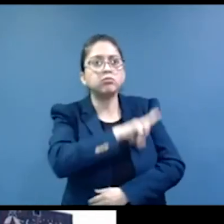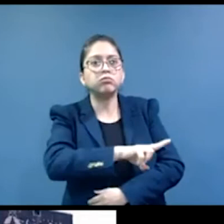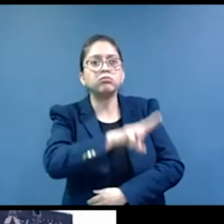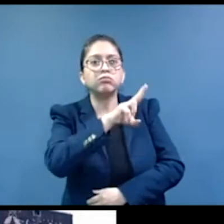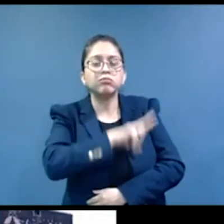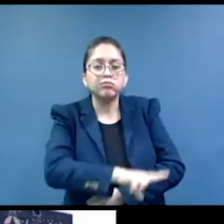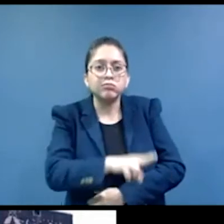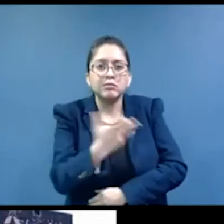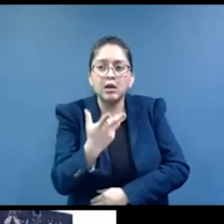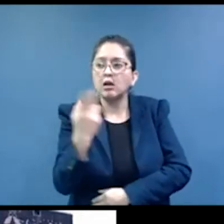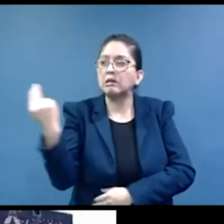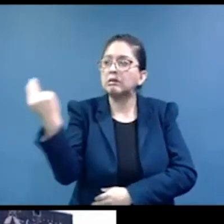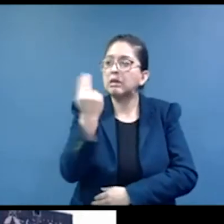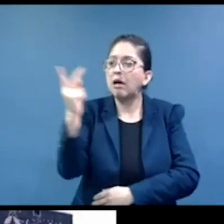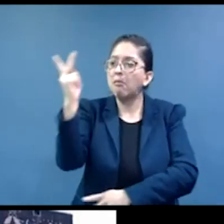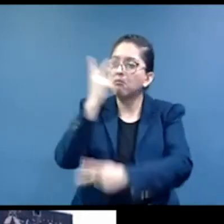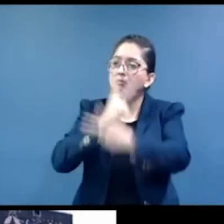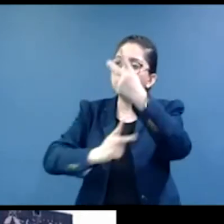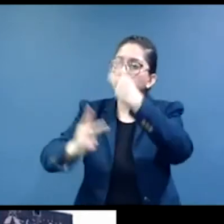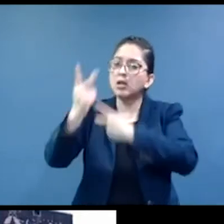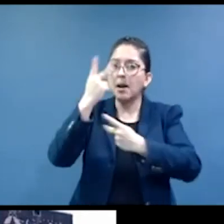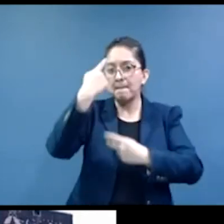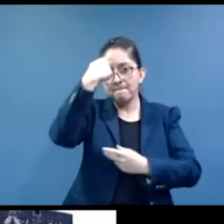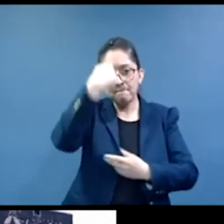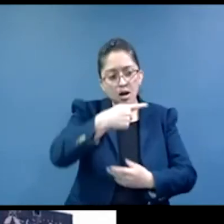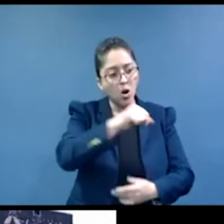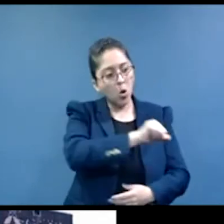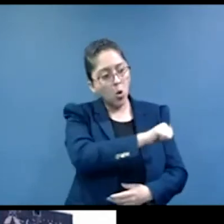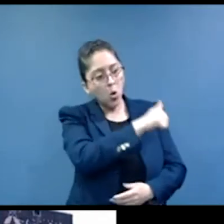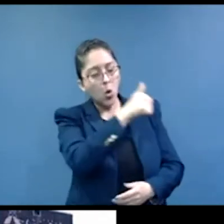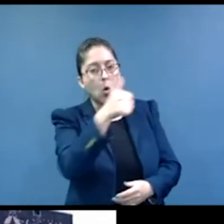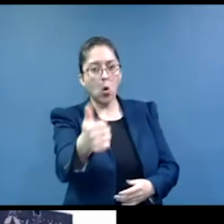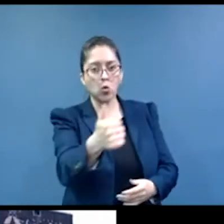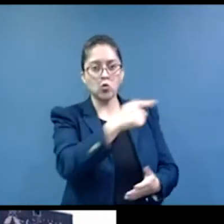privada y realizar el procedimiento.